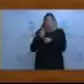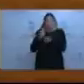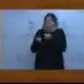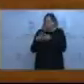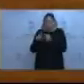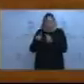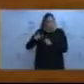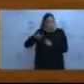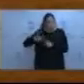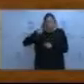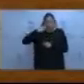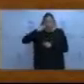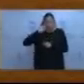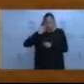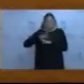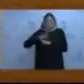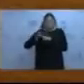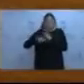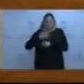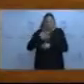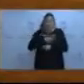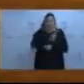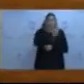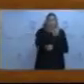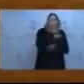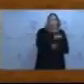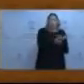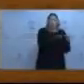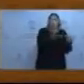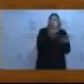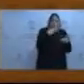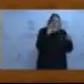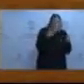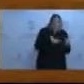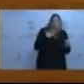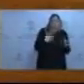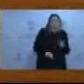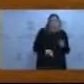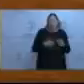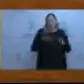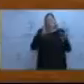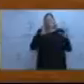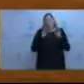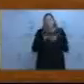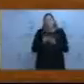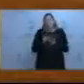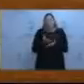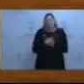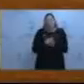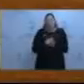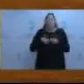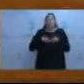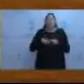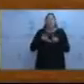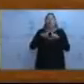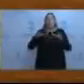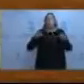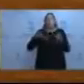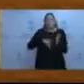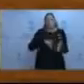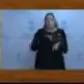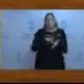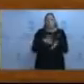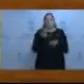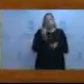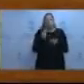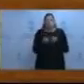y muy especializado para su utilización. Bien, a todo esto, en Asturias ya se realizó una